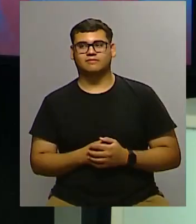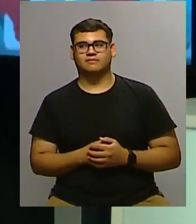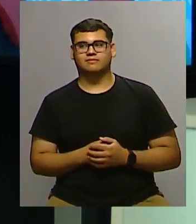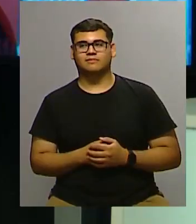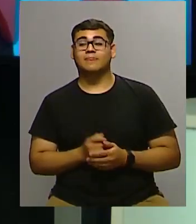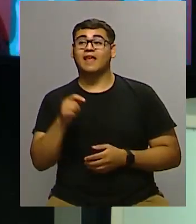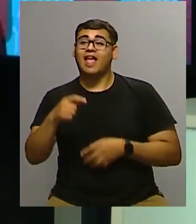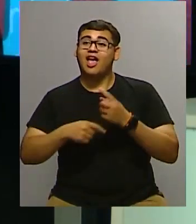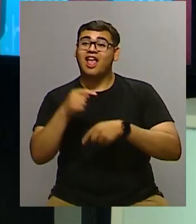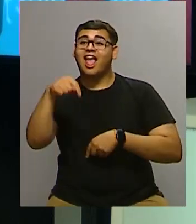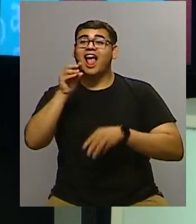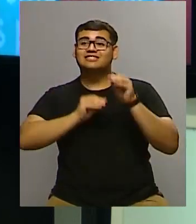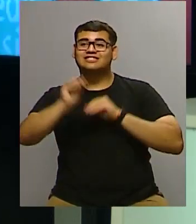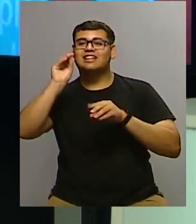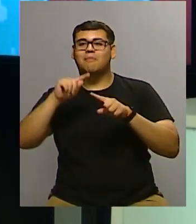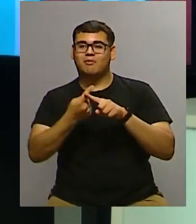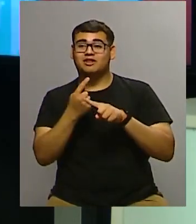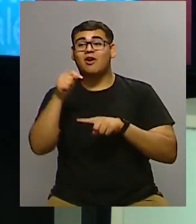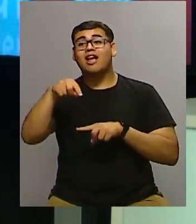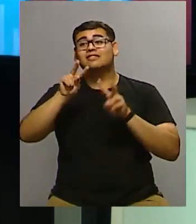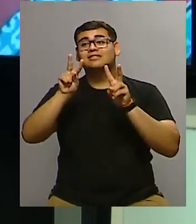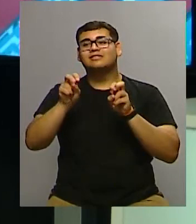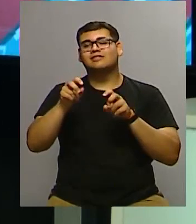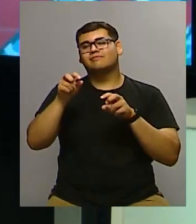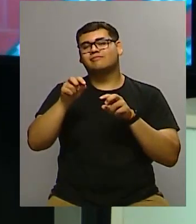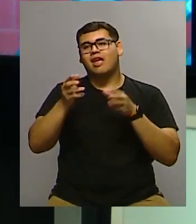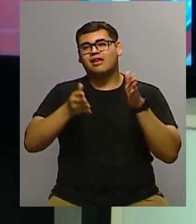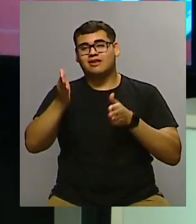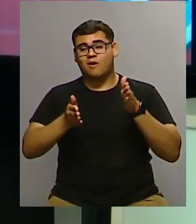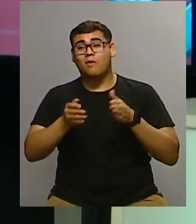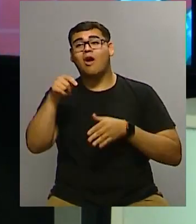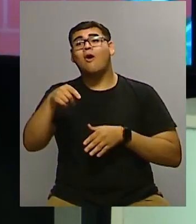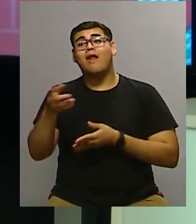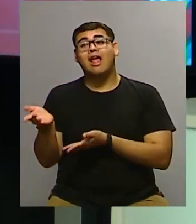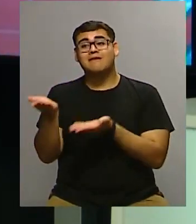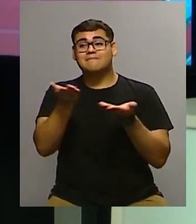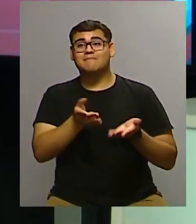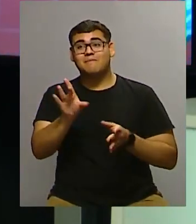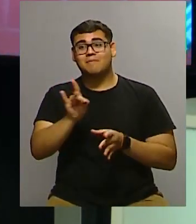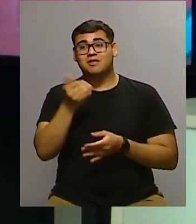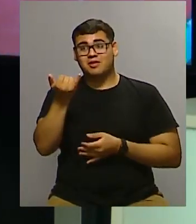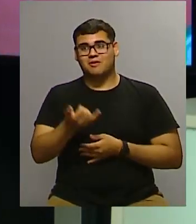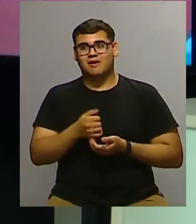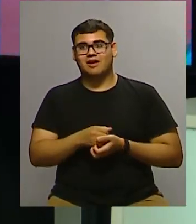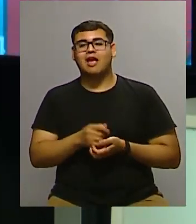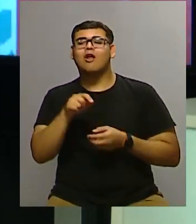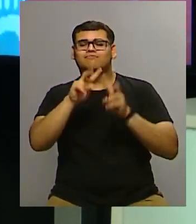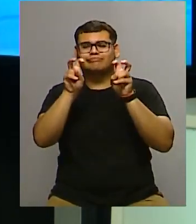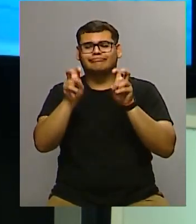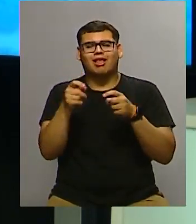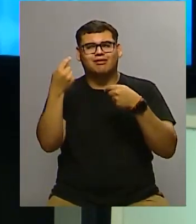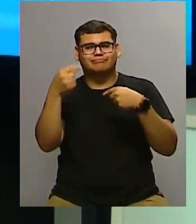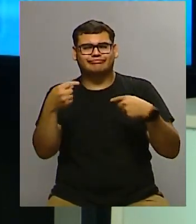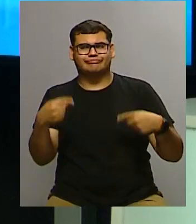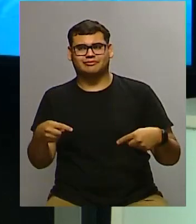Bueno, y seguimos aquí en Chat Político, ya estamos en el segundo bloque y dijimos que íbamos a tener un invitado. Vamos a tratar de hablar de varios temas con él,